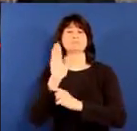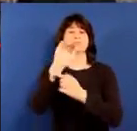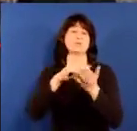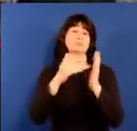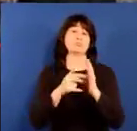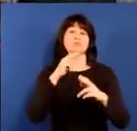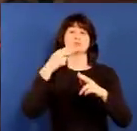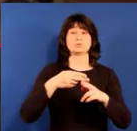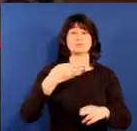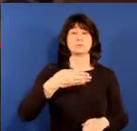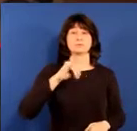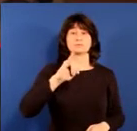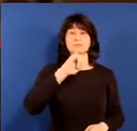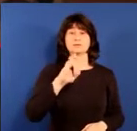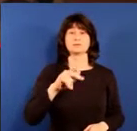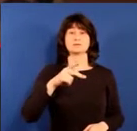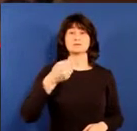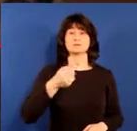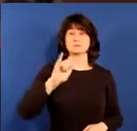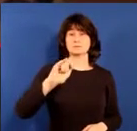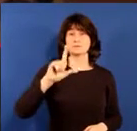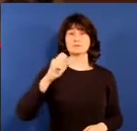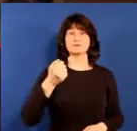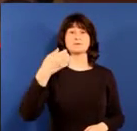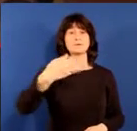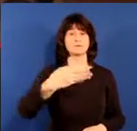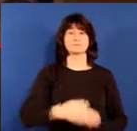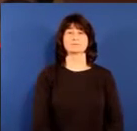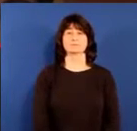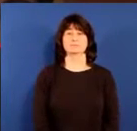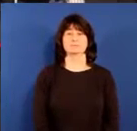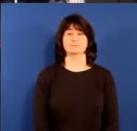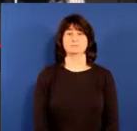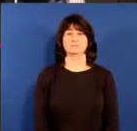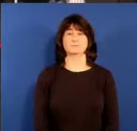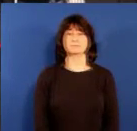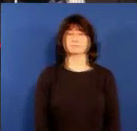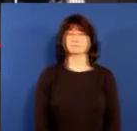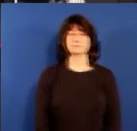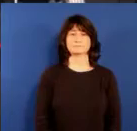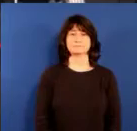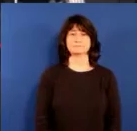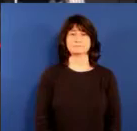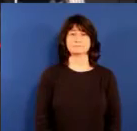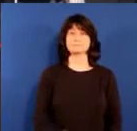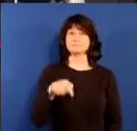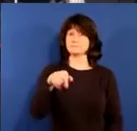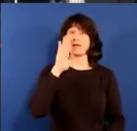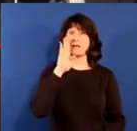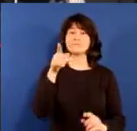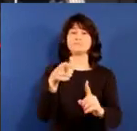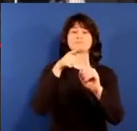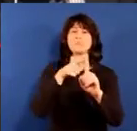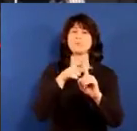un polo de conocimiento, desarrollo e innovación social en 11 ámbitos de interés para Vizcaya. Tal y como han explicado José Luis